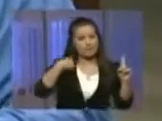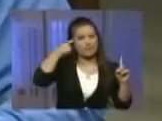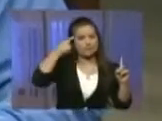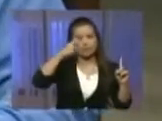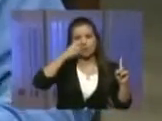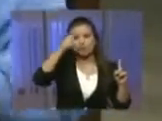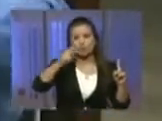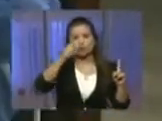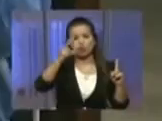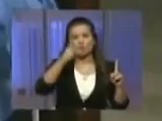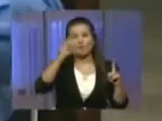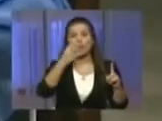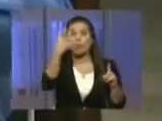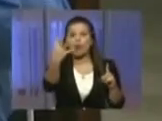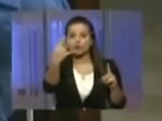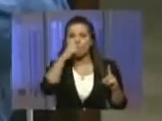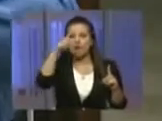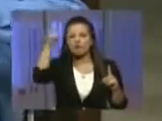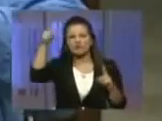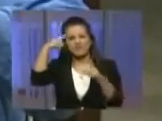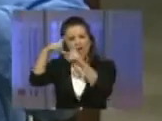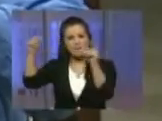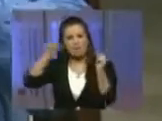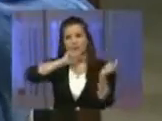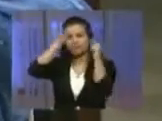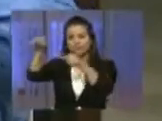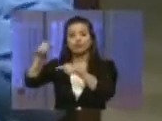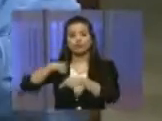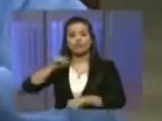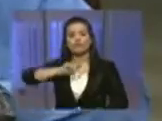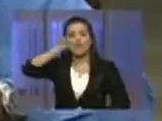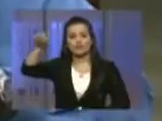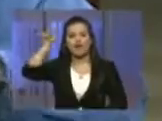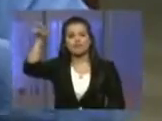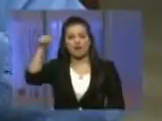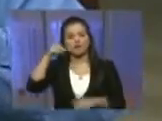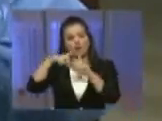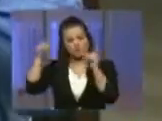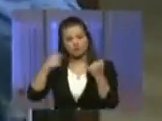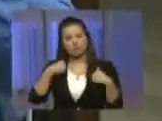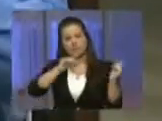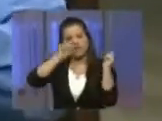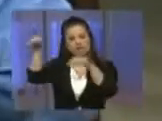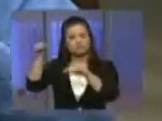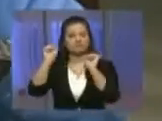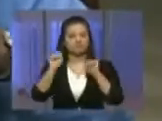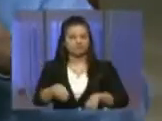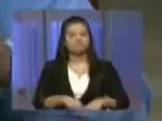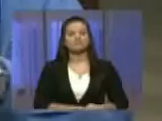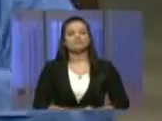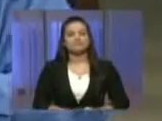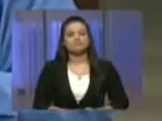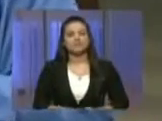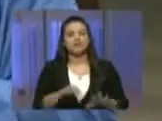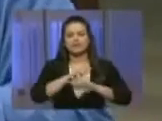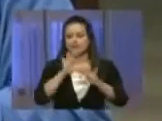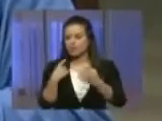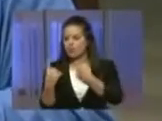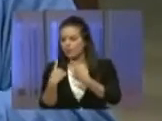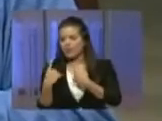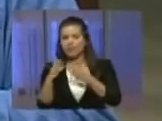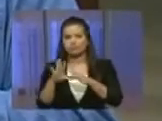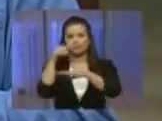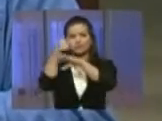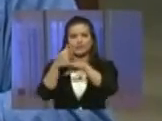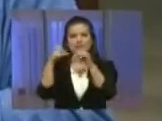años a esa olimpiada Sí voy a ir a la olimpiada de Tokio ya hablé con las autoridades de